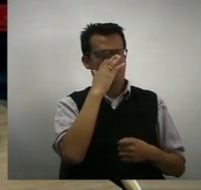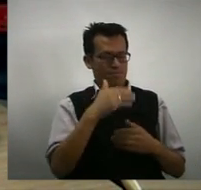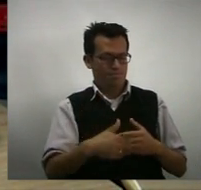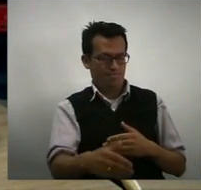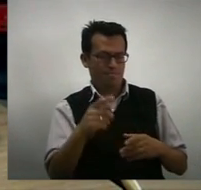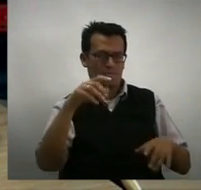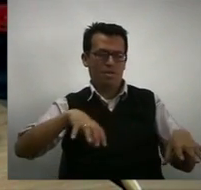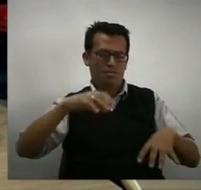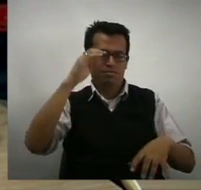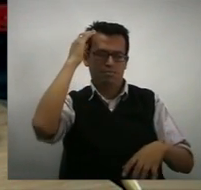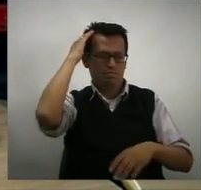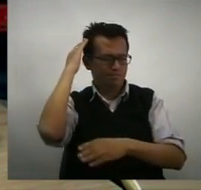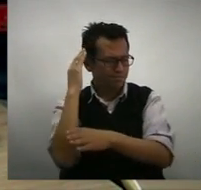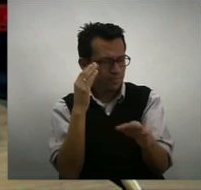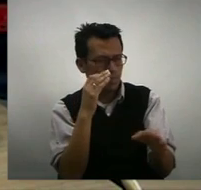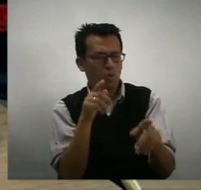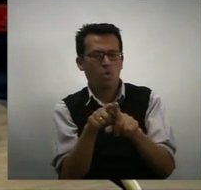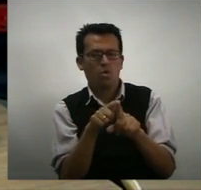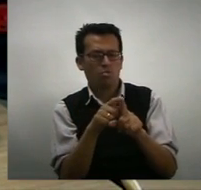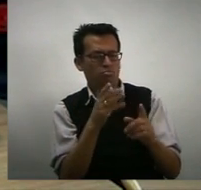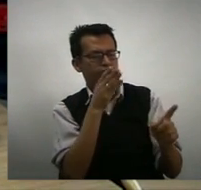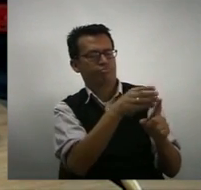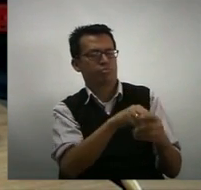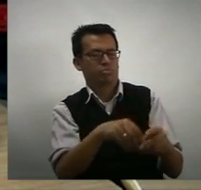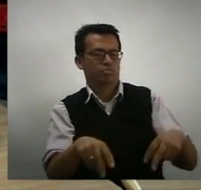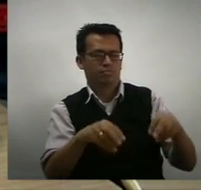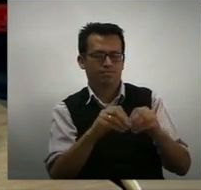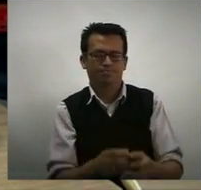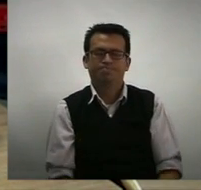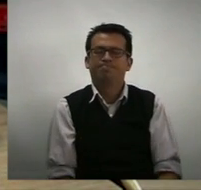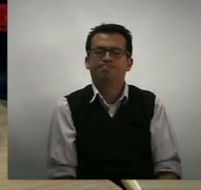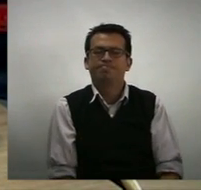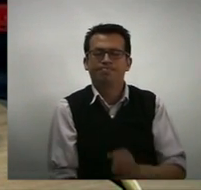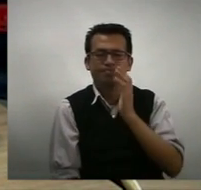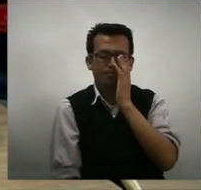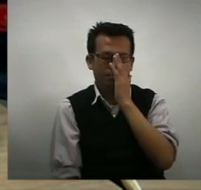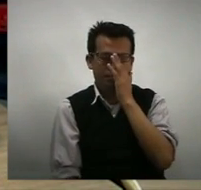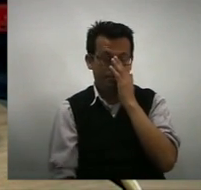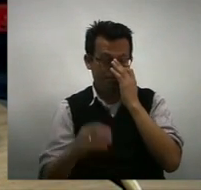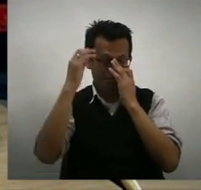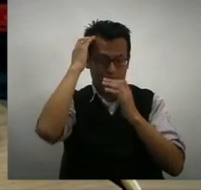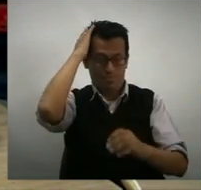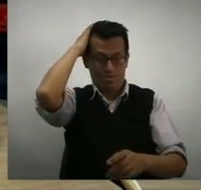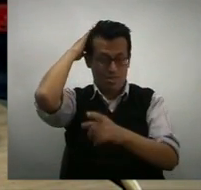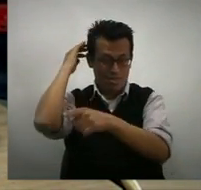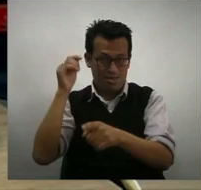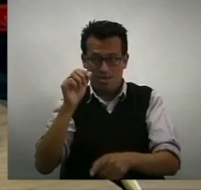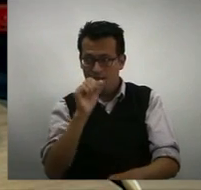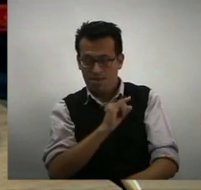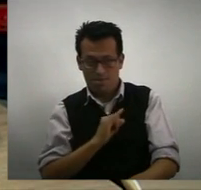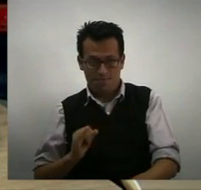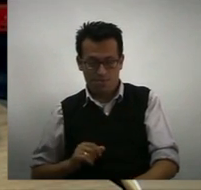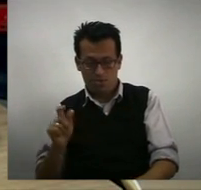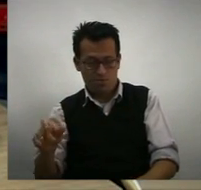y las acciones de los individuos se ciñan a las normas básicas de la sociedad. Si los individuos están satisfechos hasta